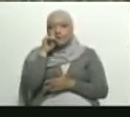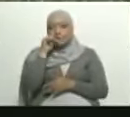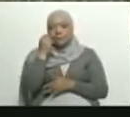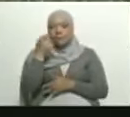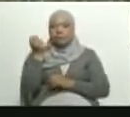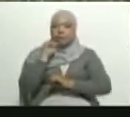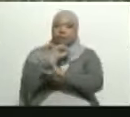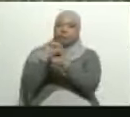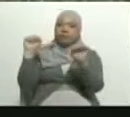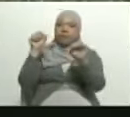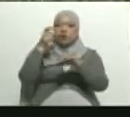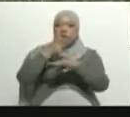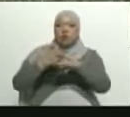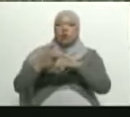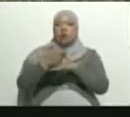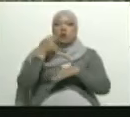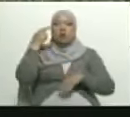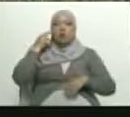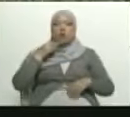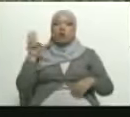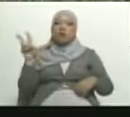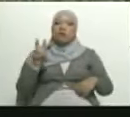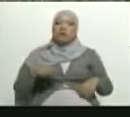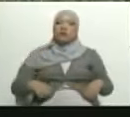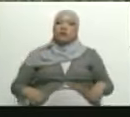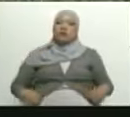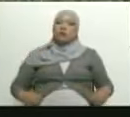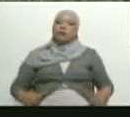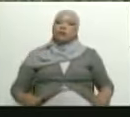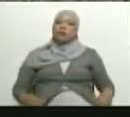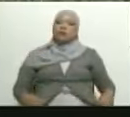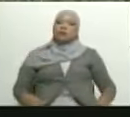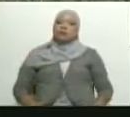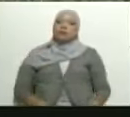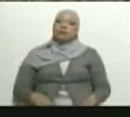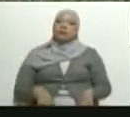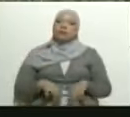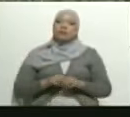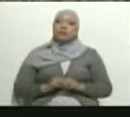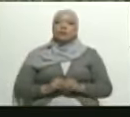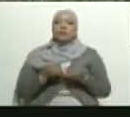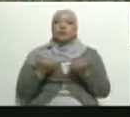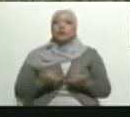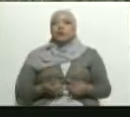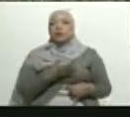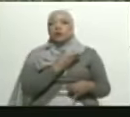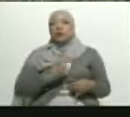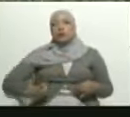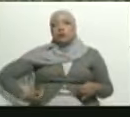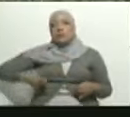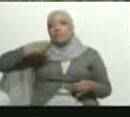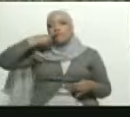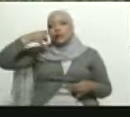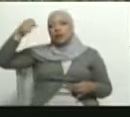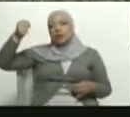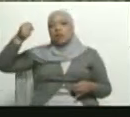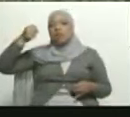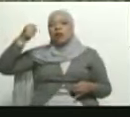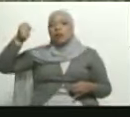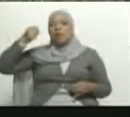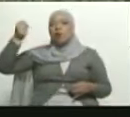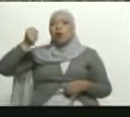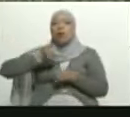postura firme del gobierno de Venezuela encabezado por el presidente obrero Nicolás Maduro Moro, es ser